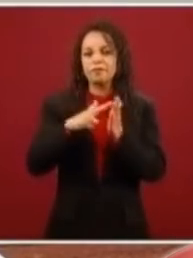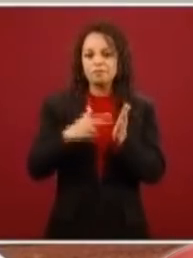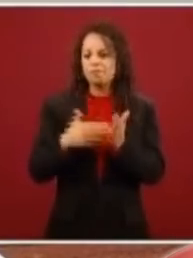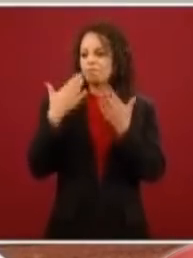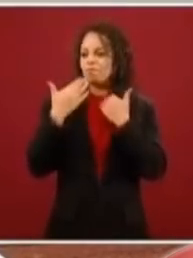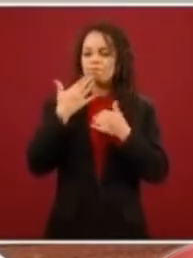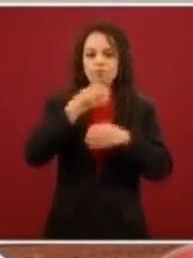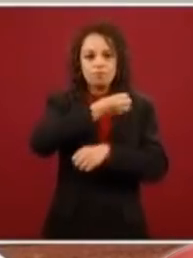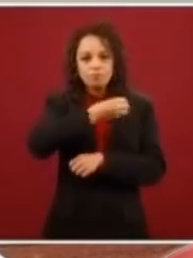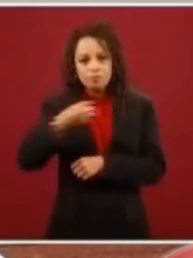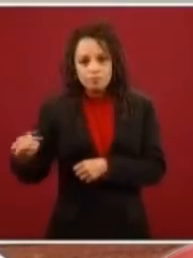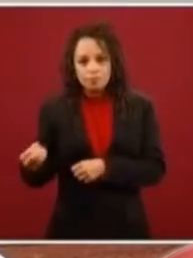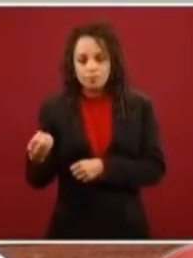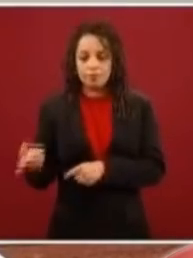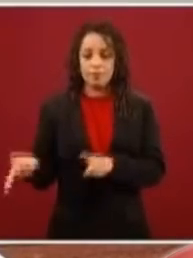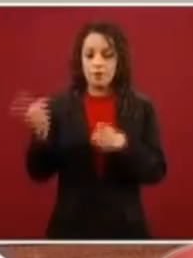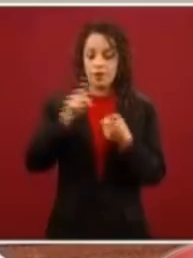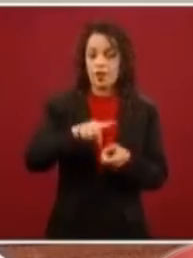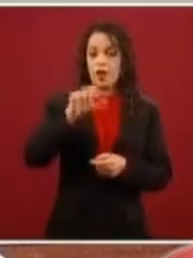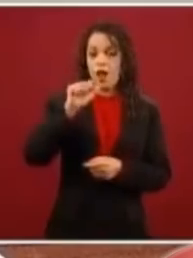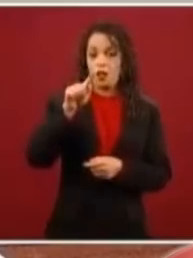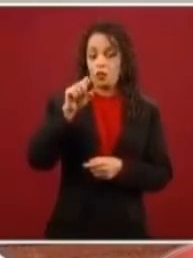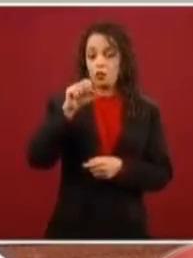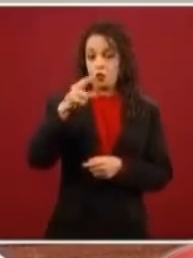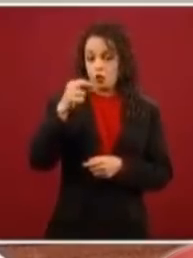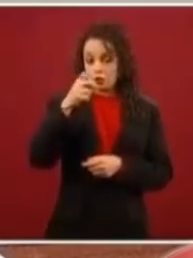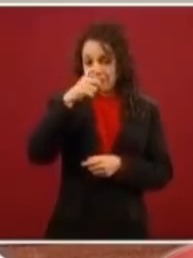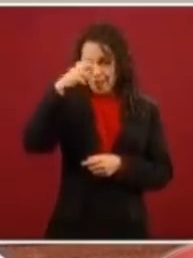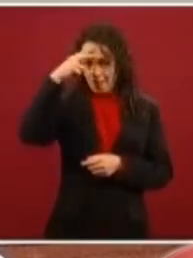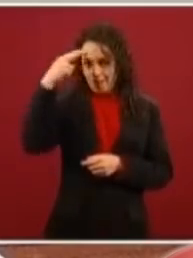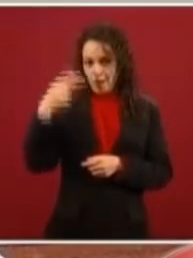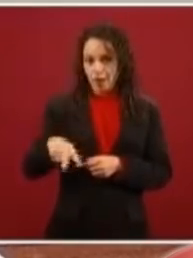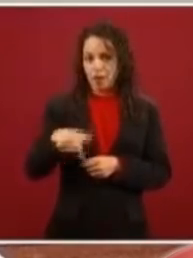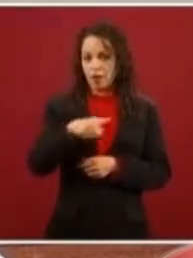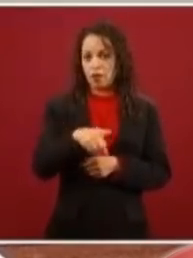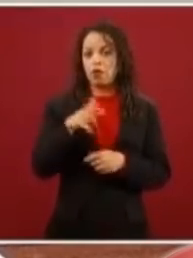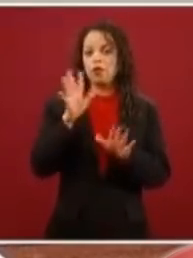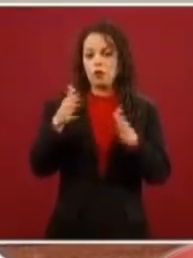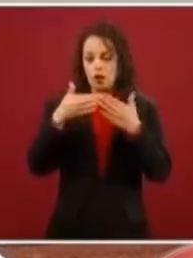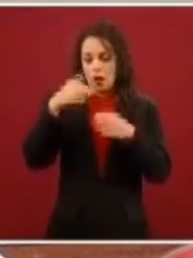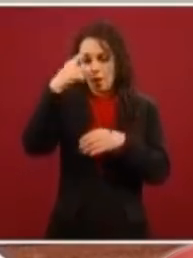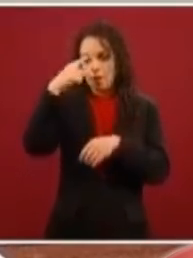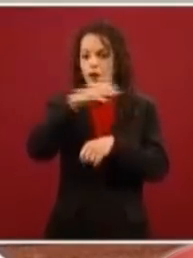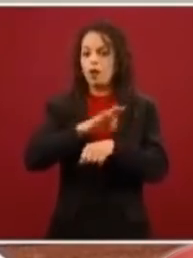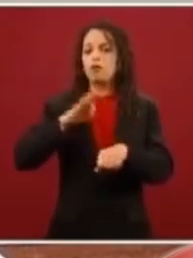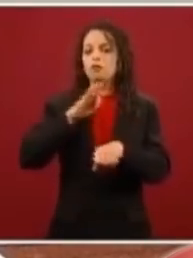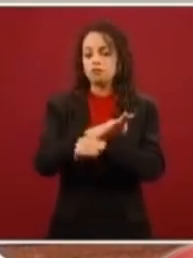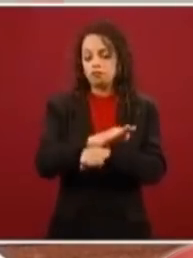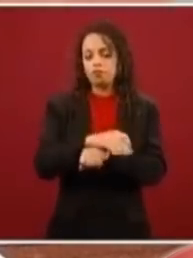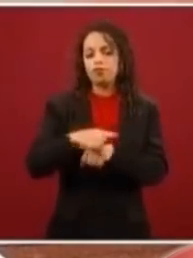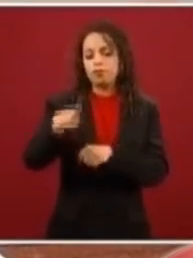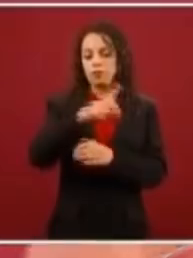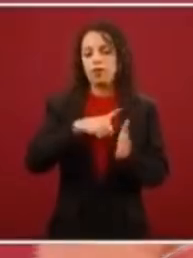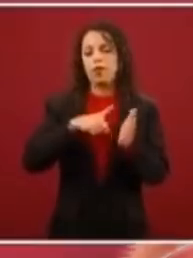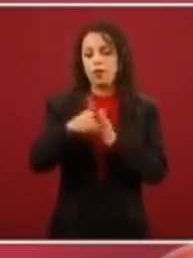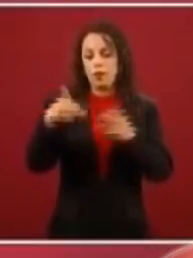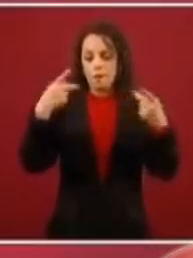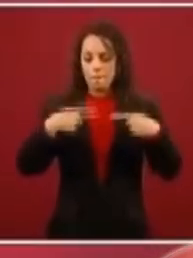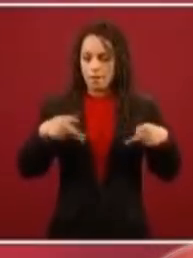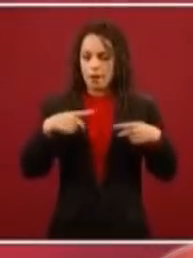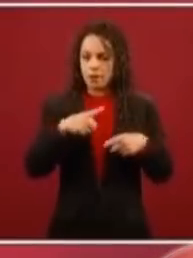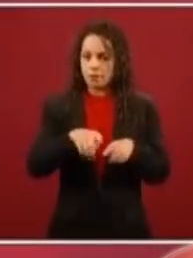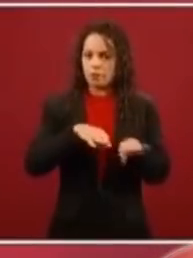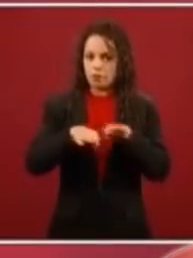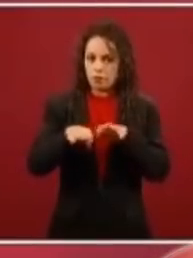cuentas de Altos Hornos de México para proteger los derechos de los trabajadores, de los accionistas y de los proveedores, y precisamente no